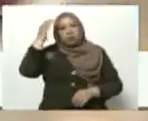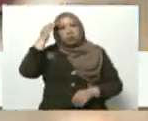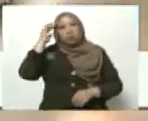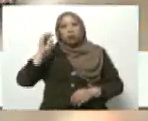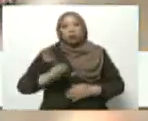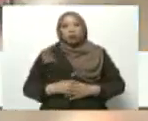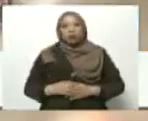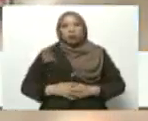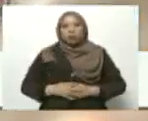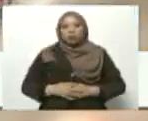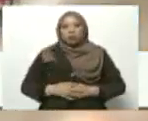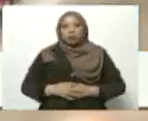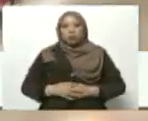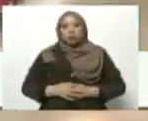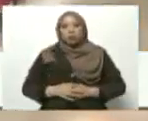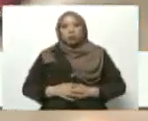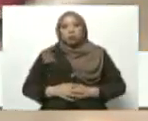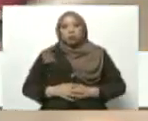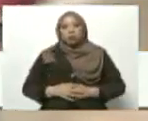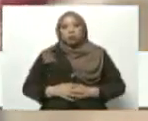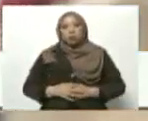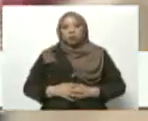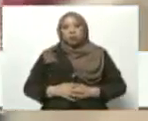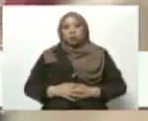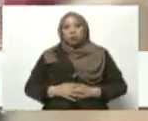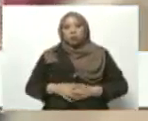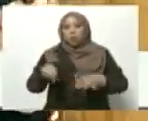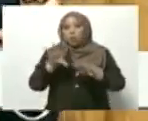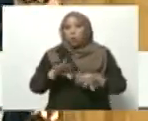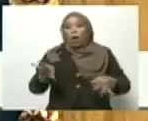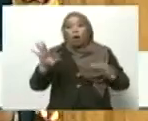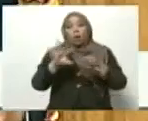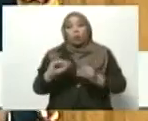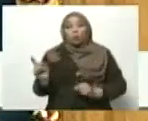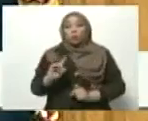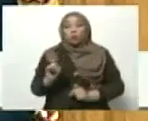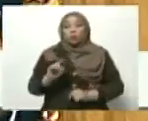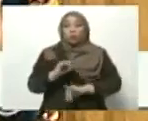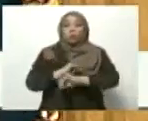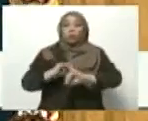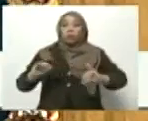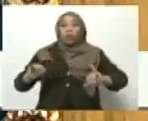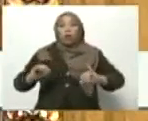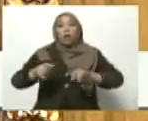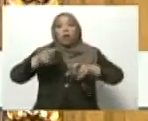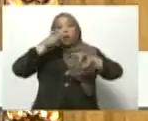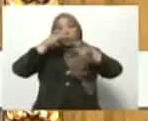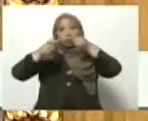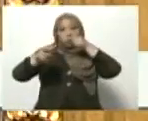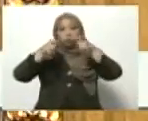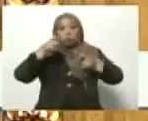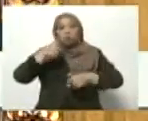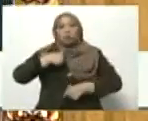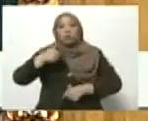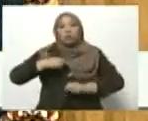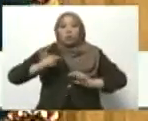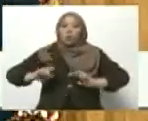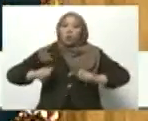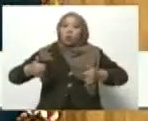Bolton dice que cuando él no lo va a contar completo, ¿verdad? Porque tiene restricciones de seguridad. Pero él dice, cuando yo vi ese